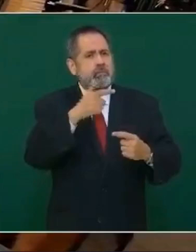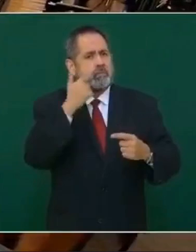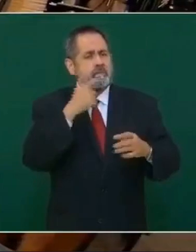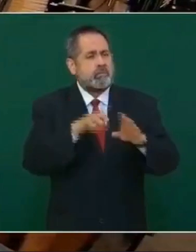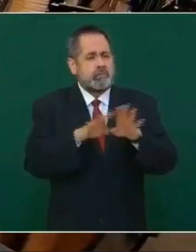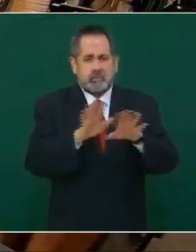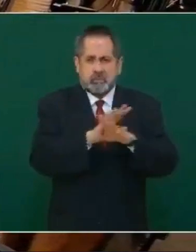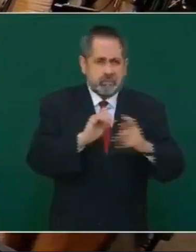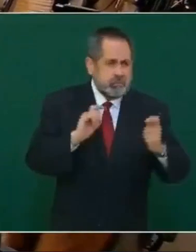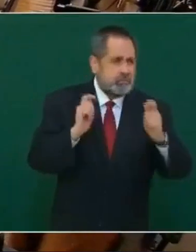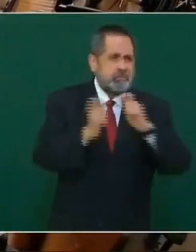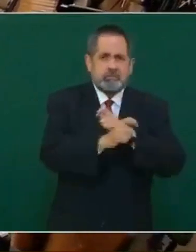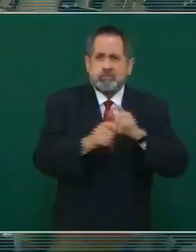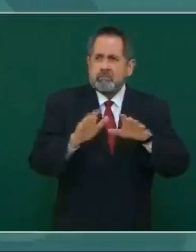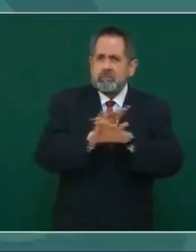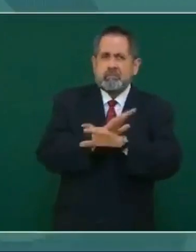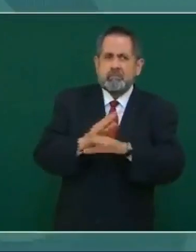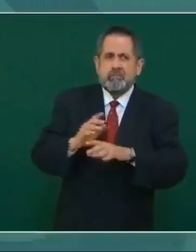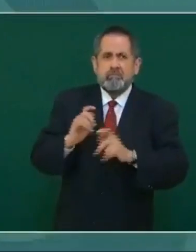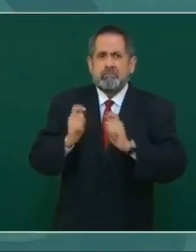la transformación,